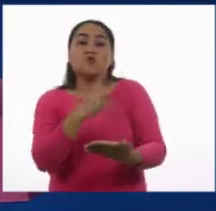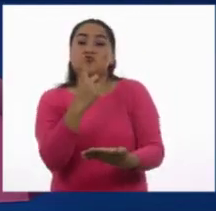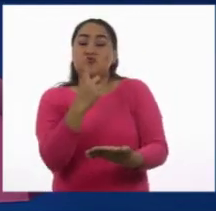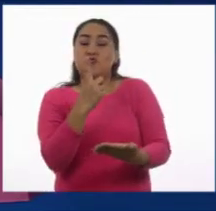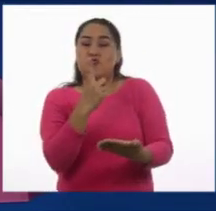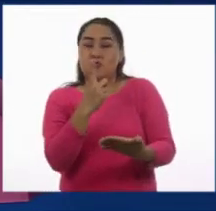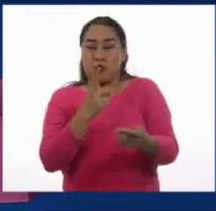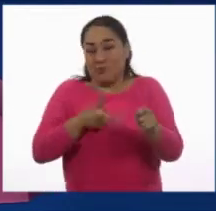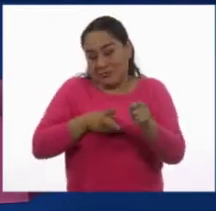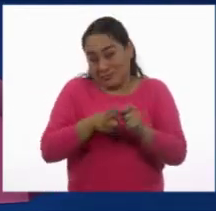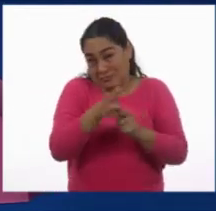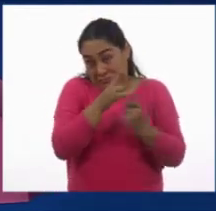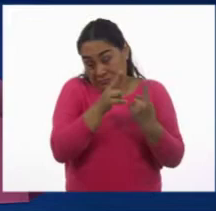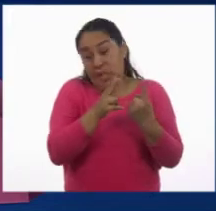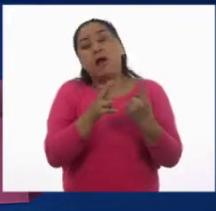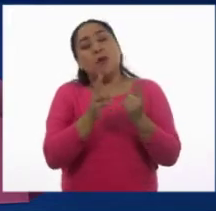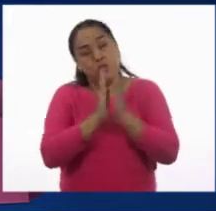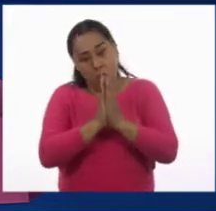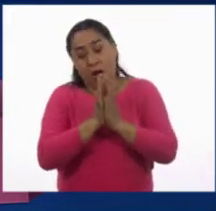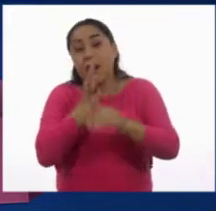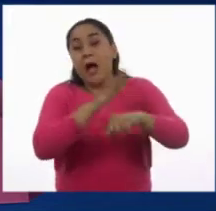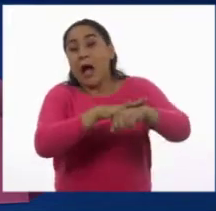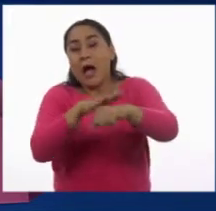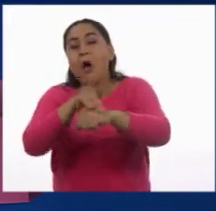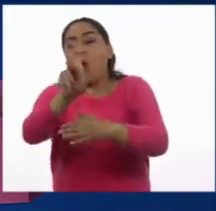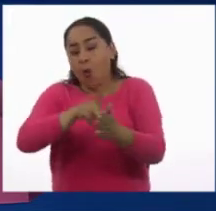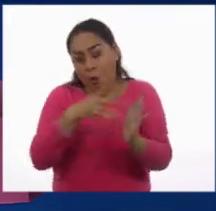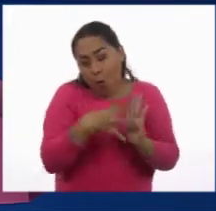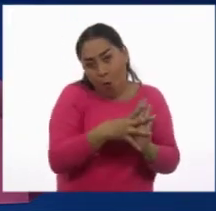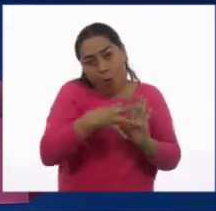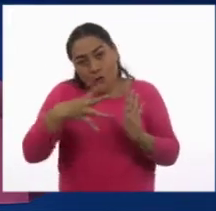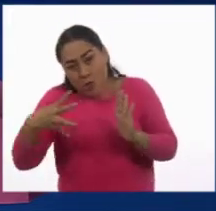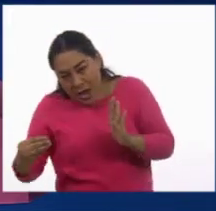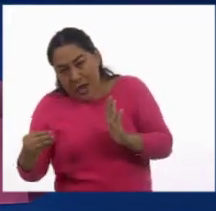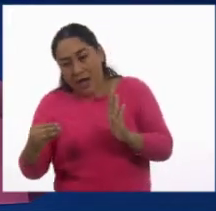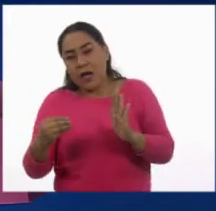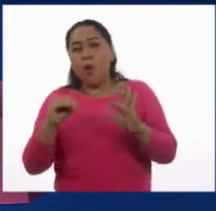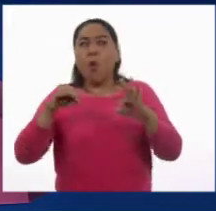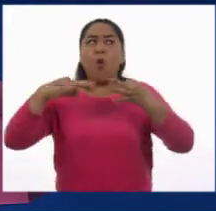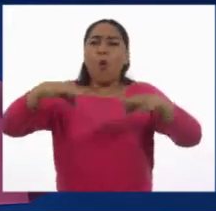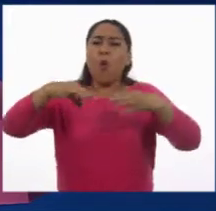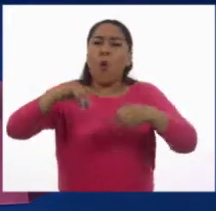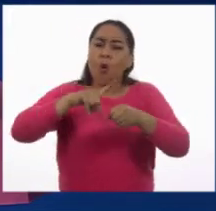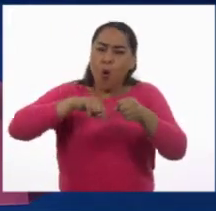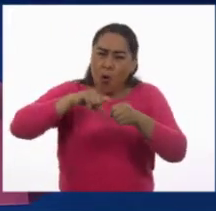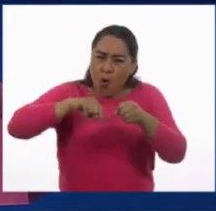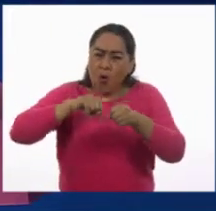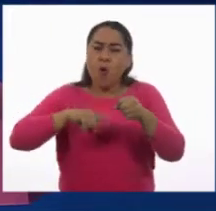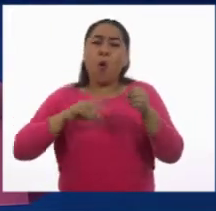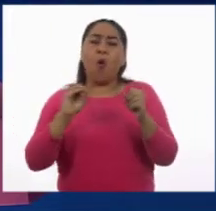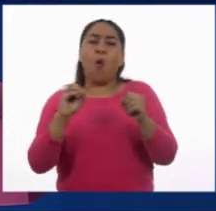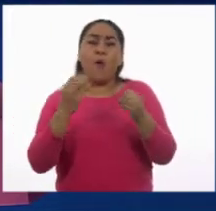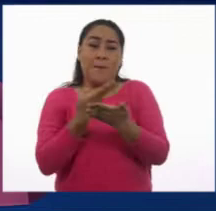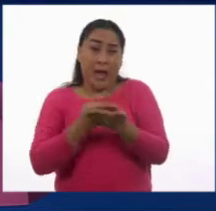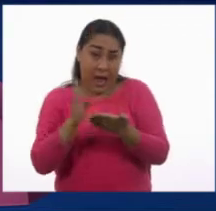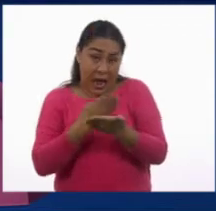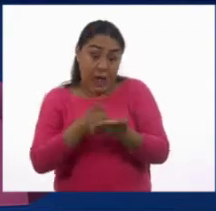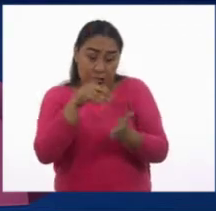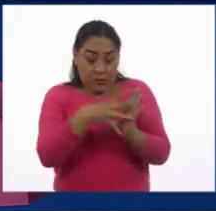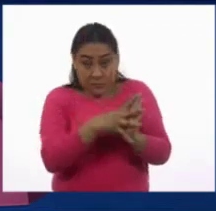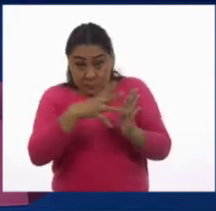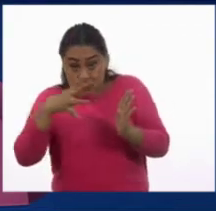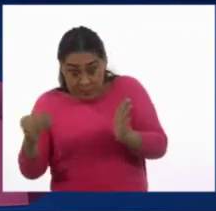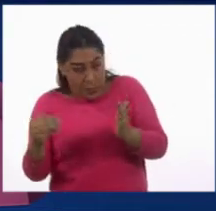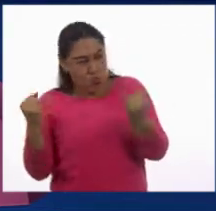un juego. Ajá, y yo los voy a invitar a que calquen, ya sea con hojas de colores o que una hoja blanca lo calquen